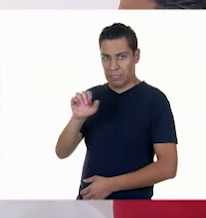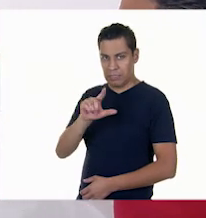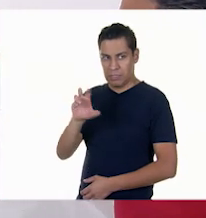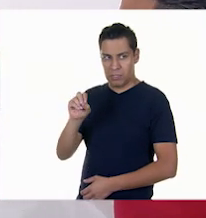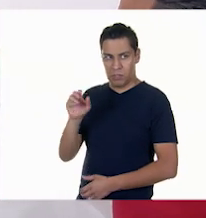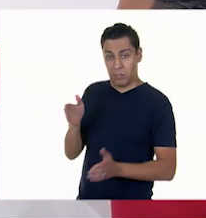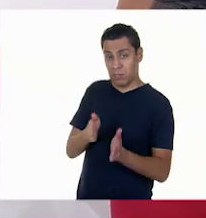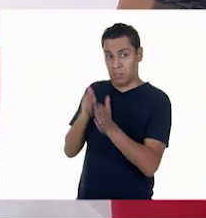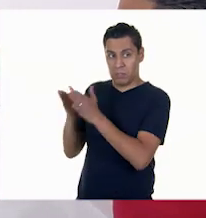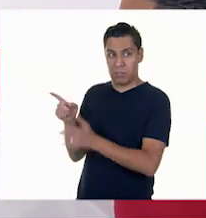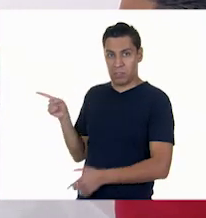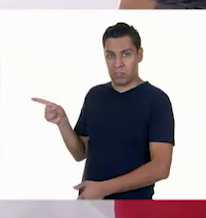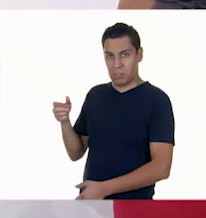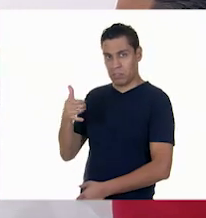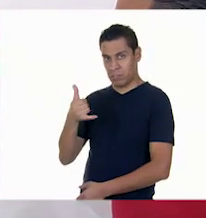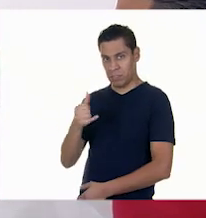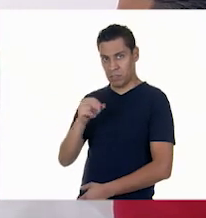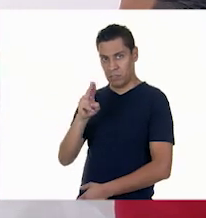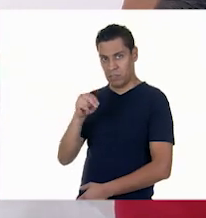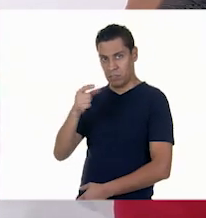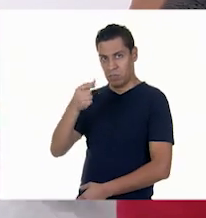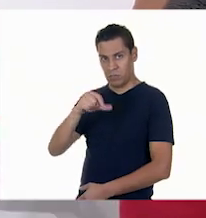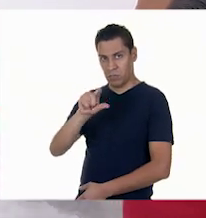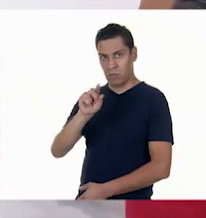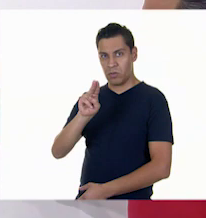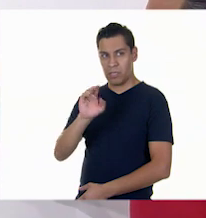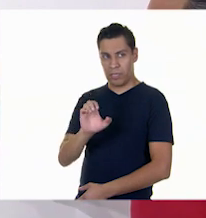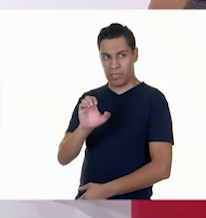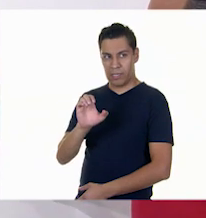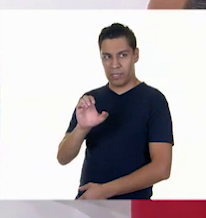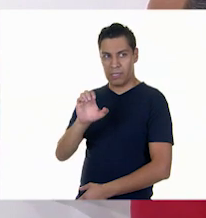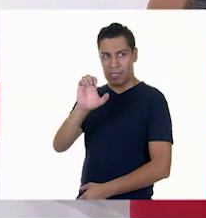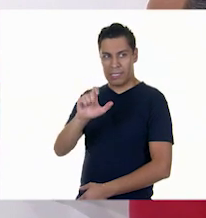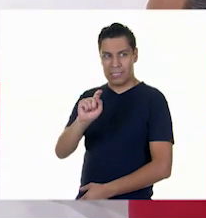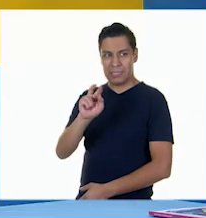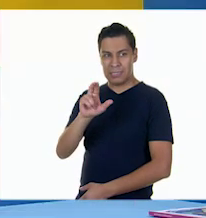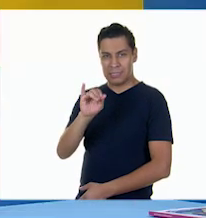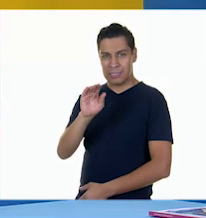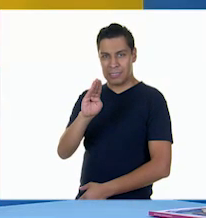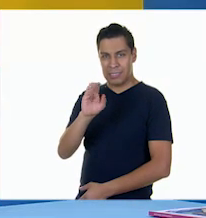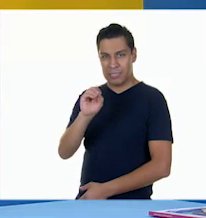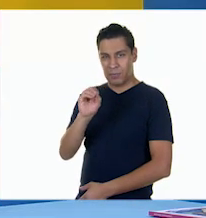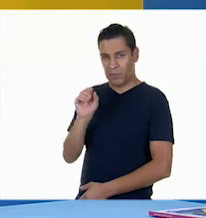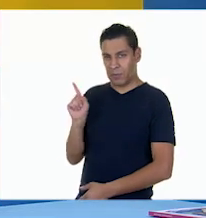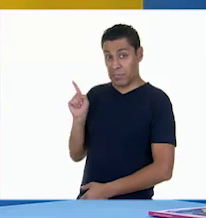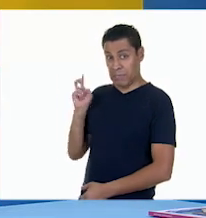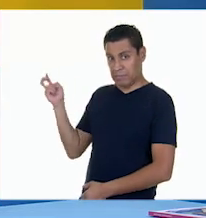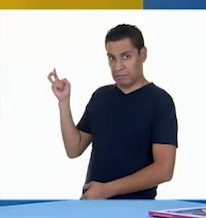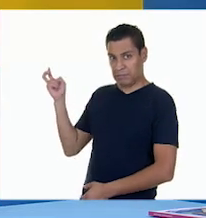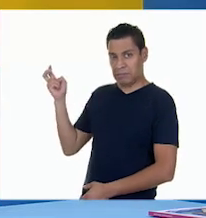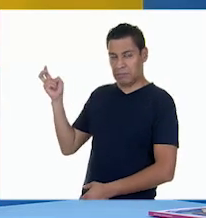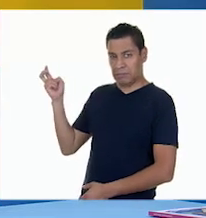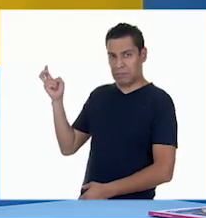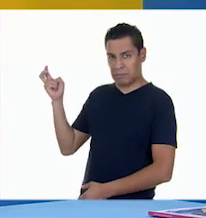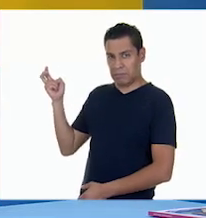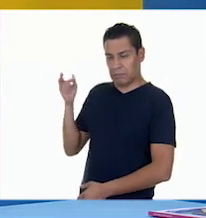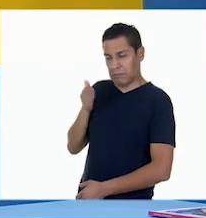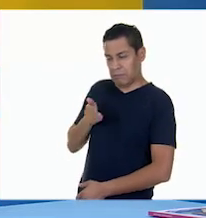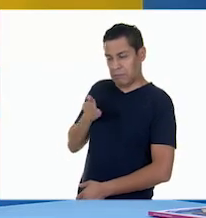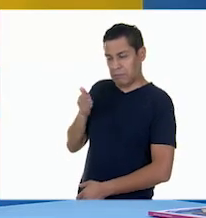que está a un lado sería el yunque. Y el estribo sería este pequeñito que está en medio. Oh.